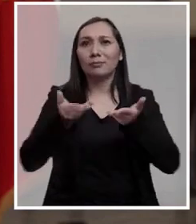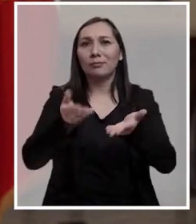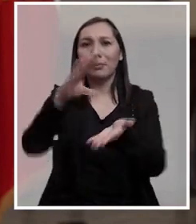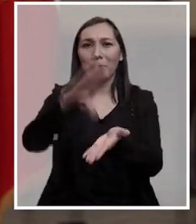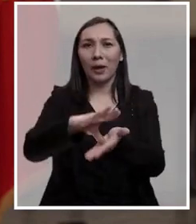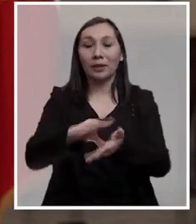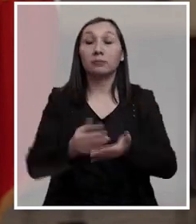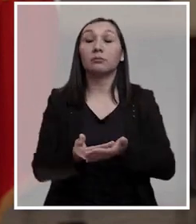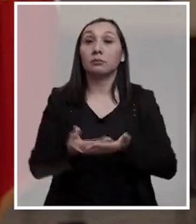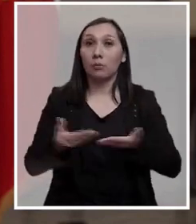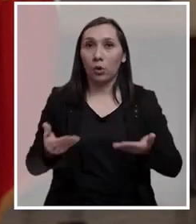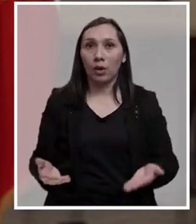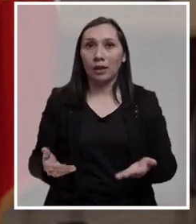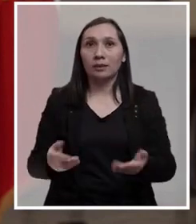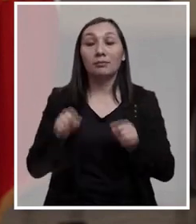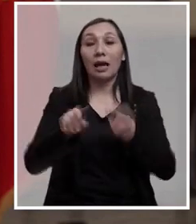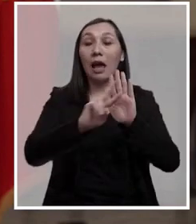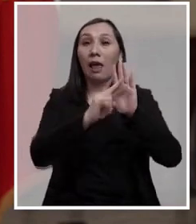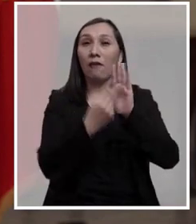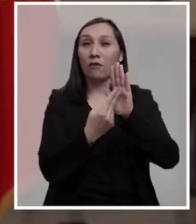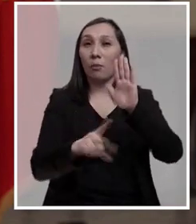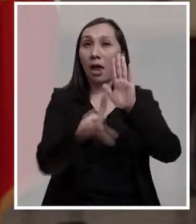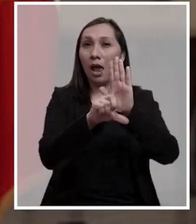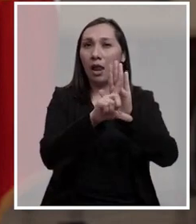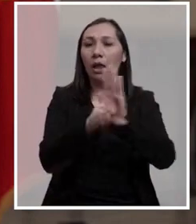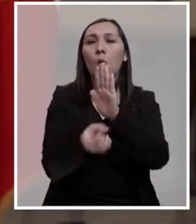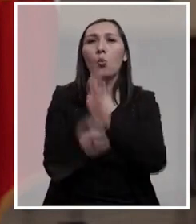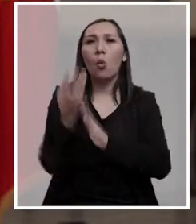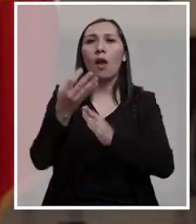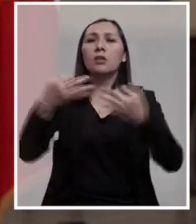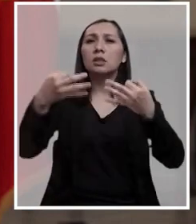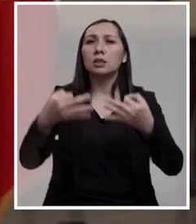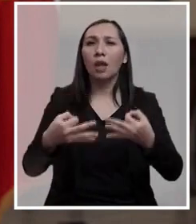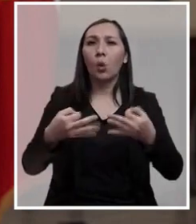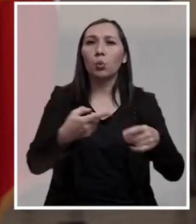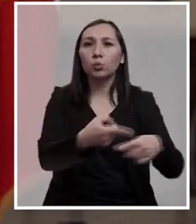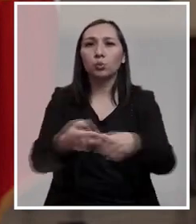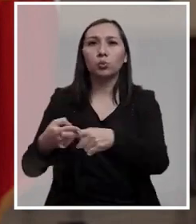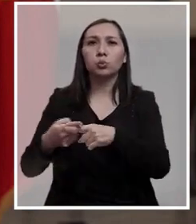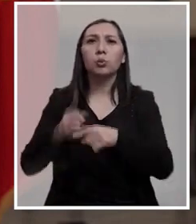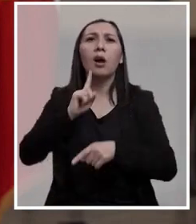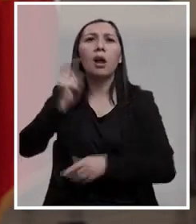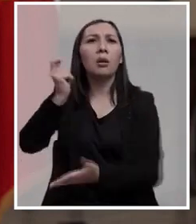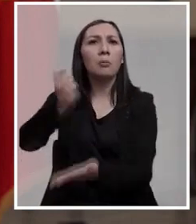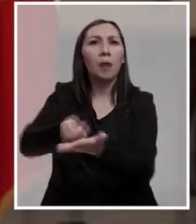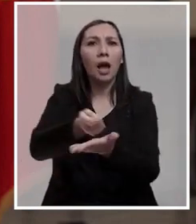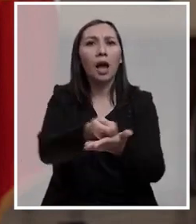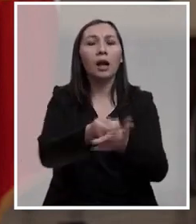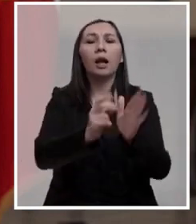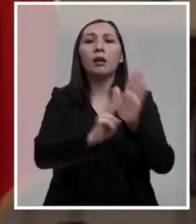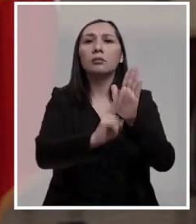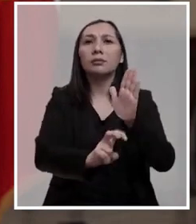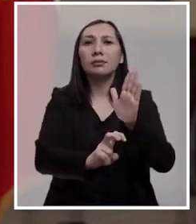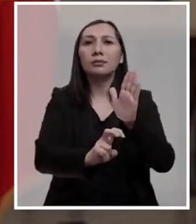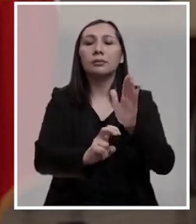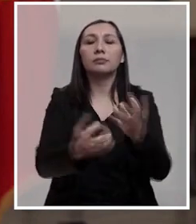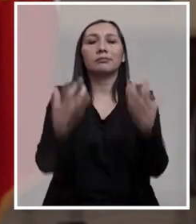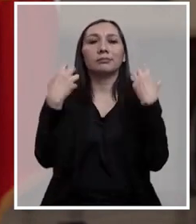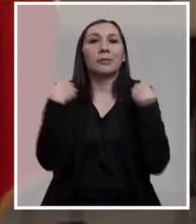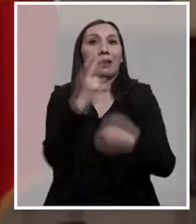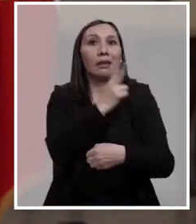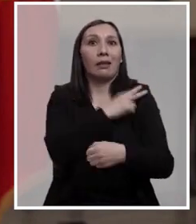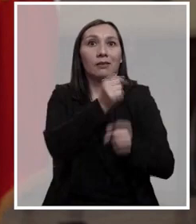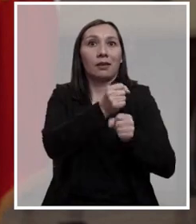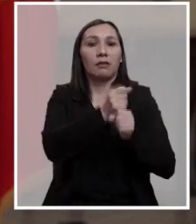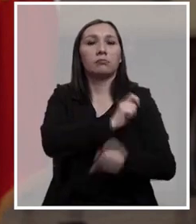es por eso que esta reforma crea un nuevo seguro social que será financiado a través de una cotización a cargo de